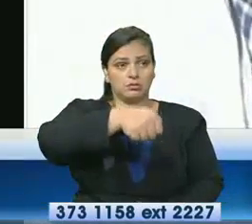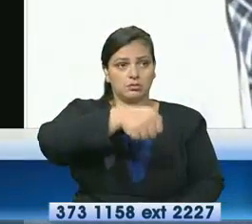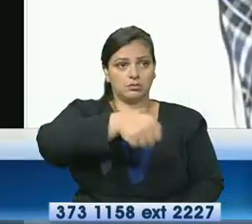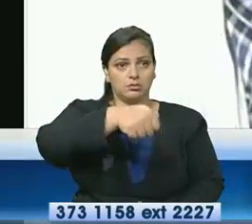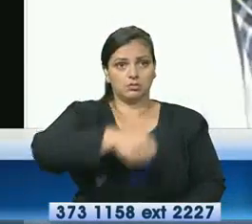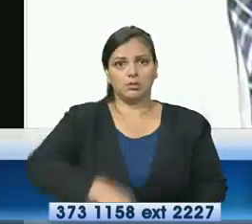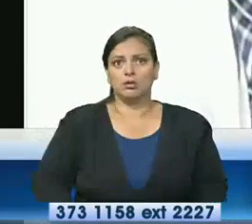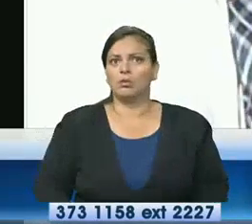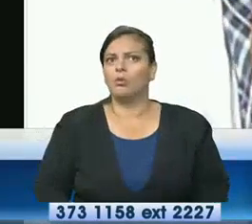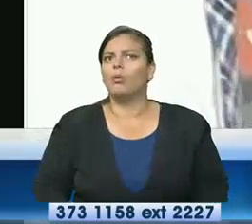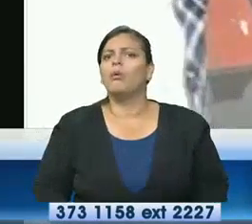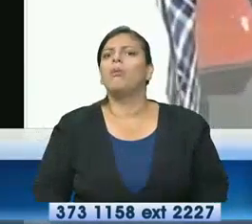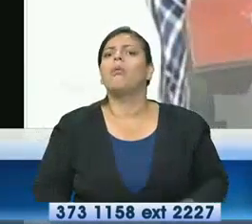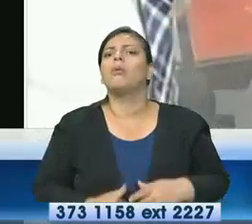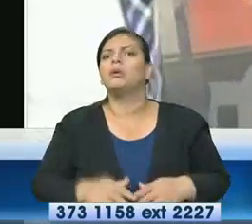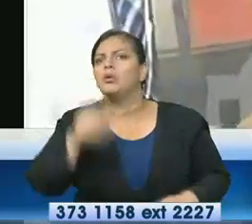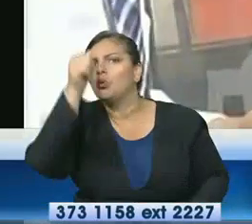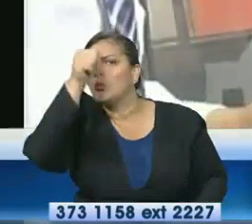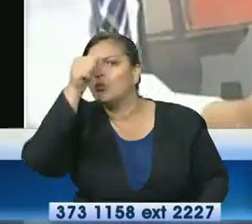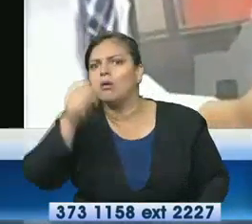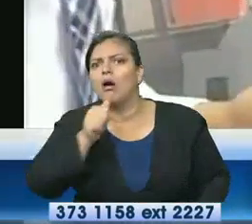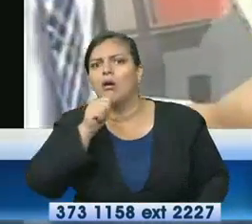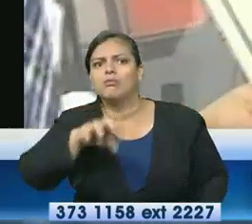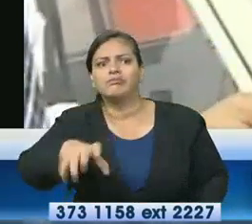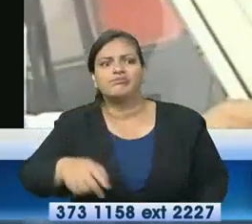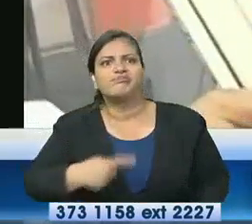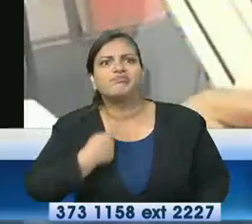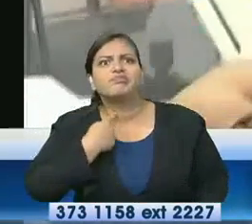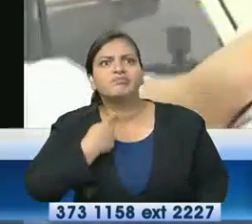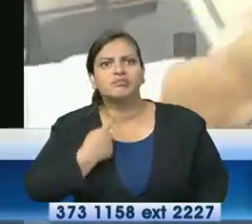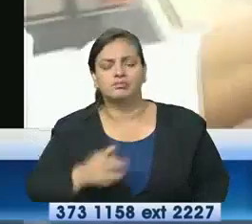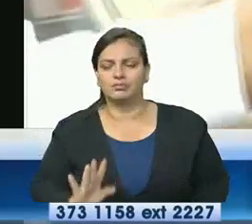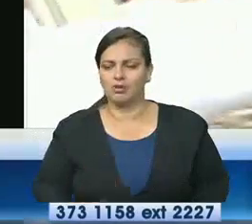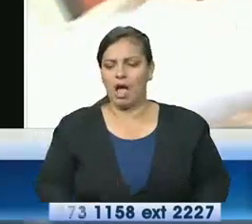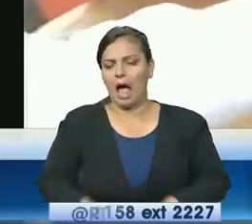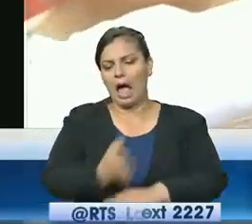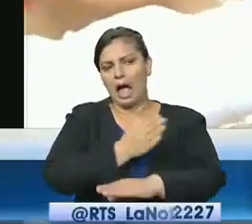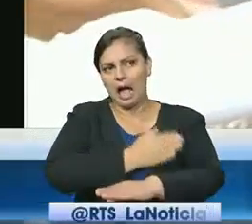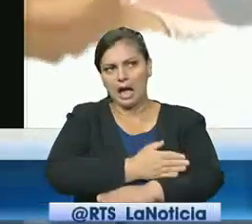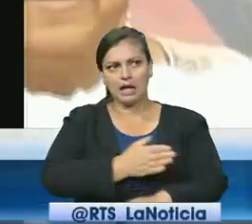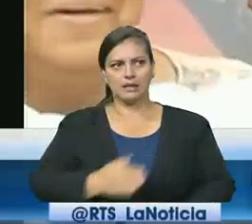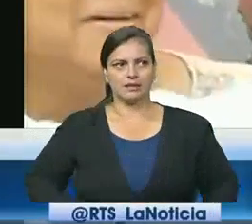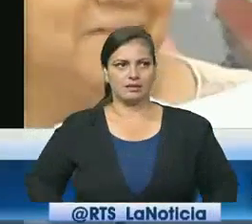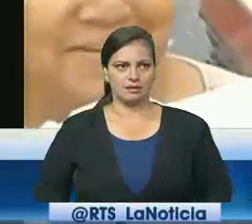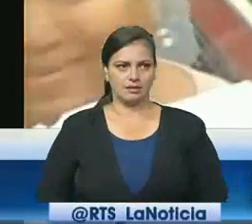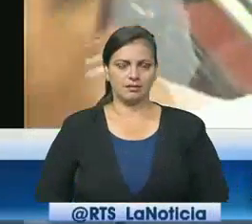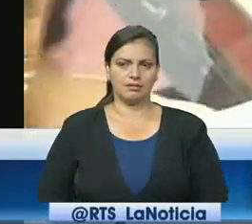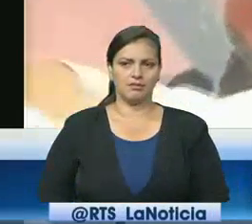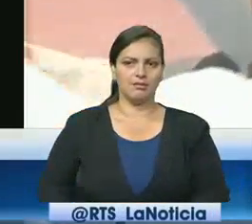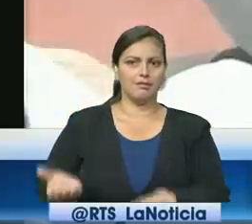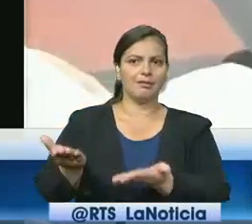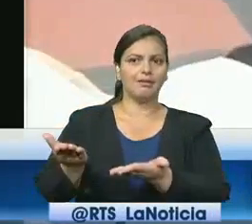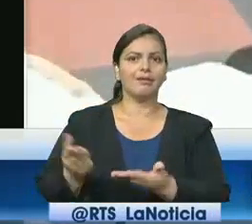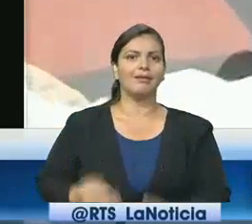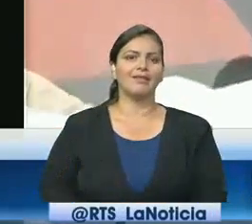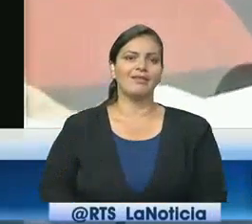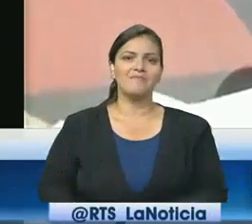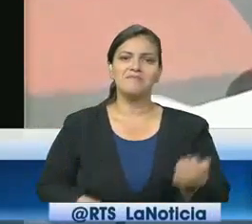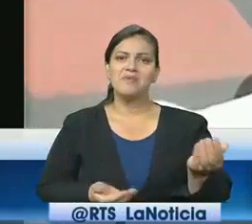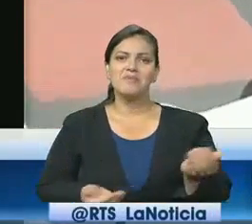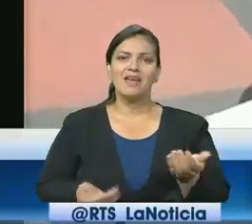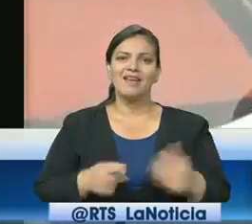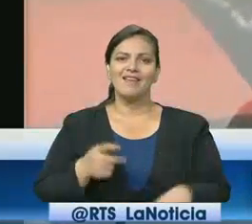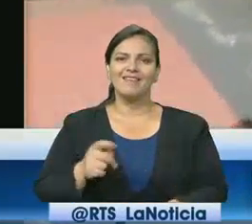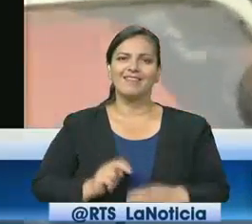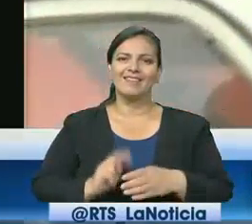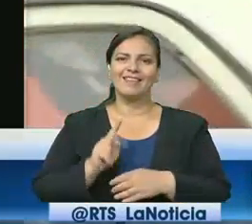después. Es el domingo a las 4 de la madrugada. No va a tener agua para bañar a los nietos, dice. A los nietos no va a tener agua para coger y bañarlos, para